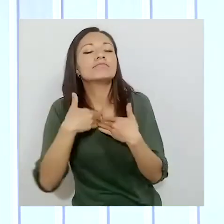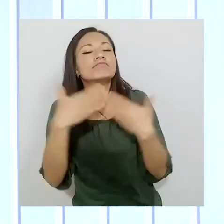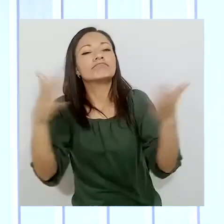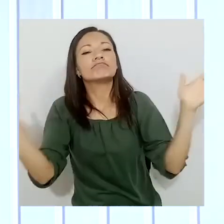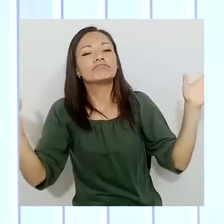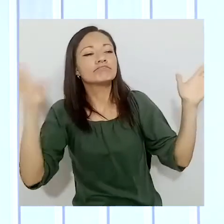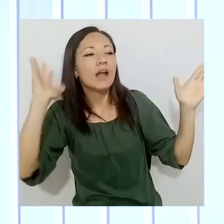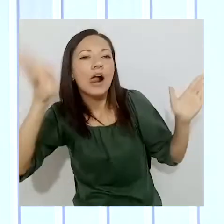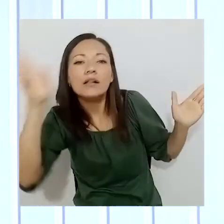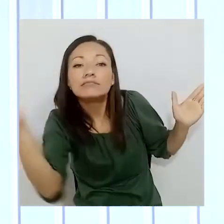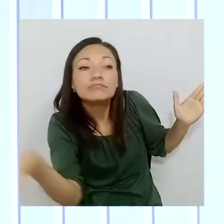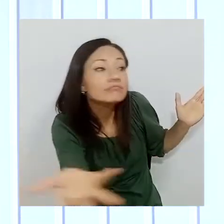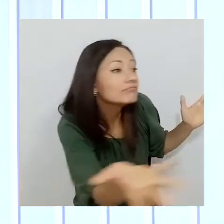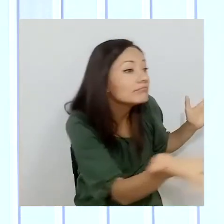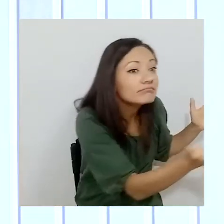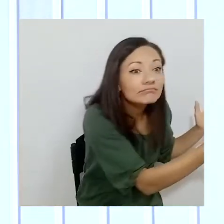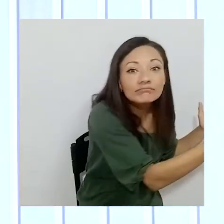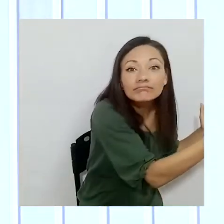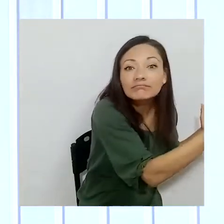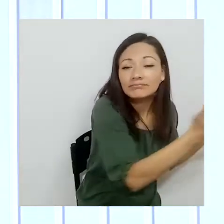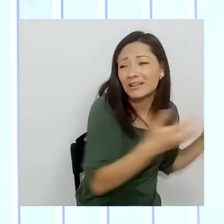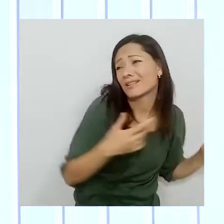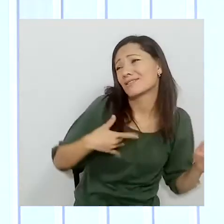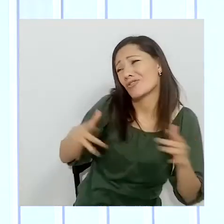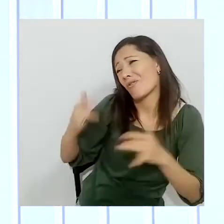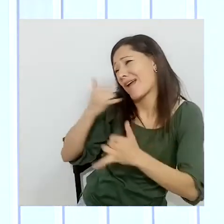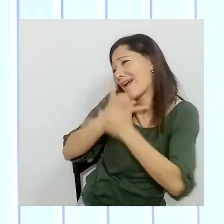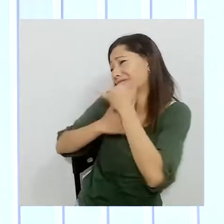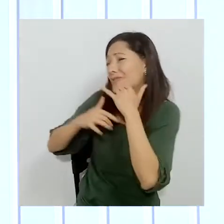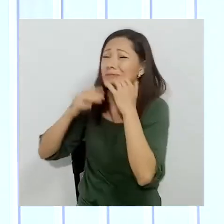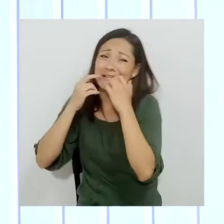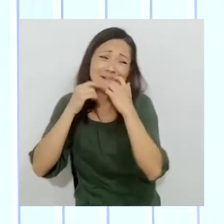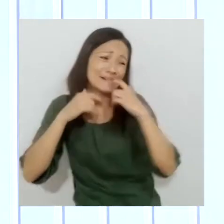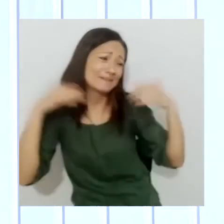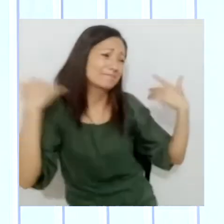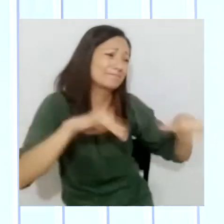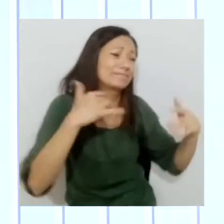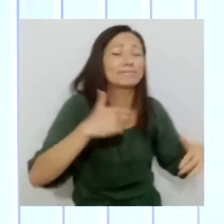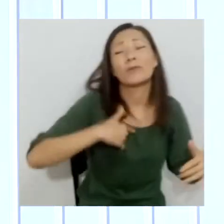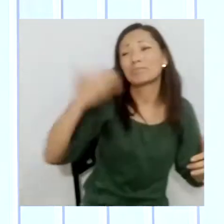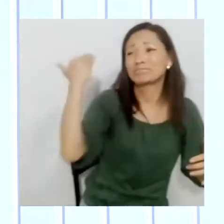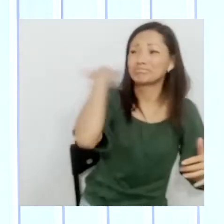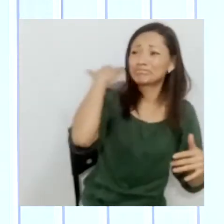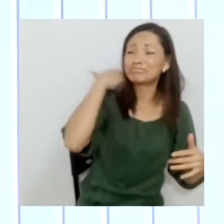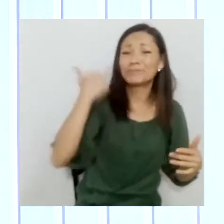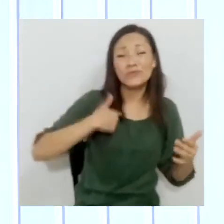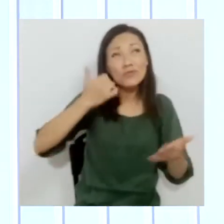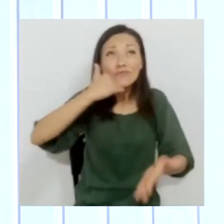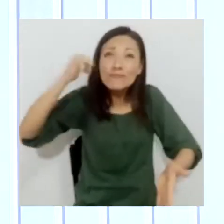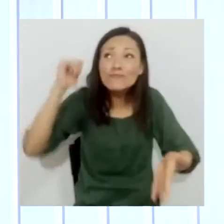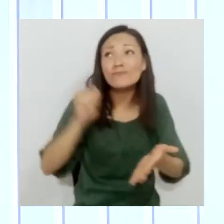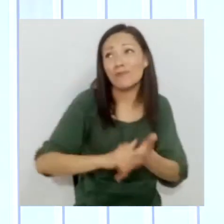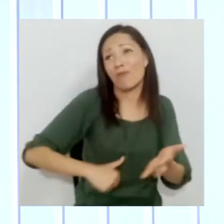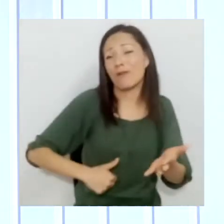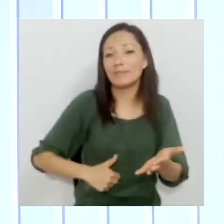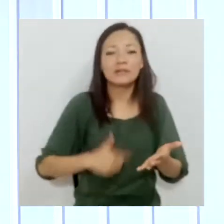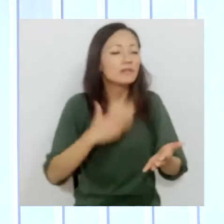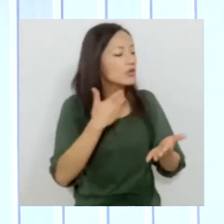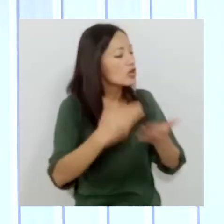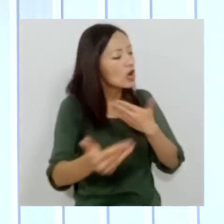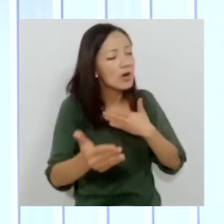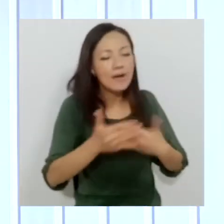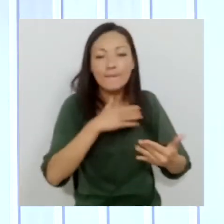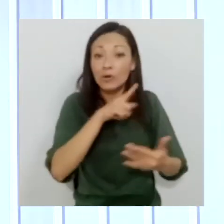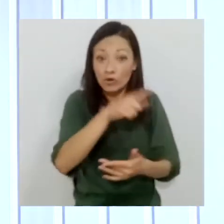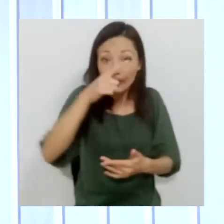es que yo tengo tantos errores, es que la he embarrado tanto, es que soy tan torpe, es que yo he sido